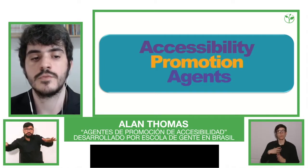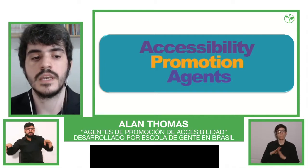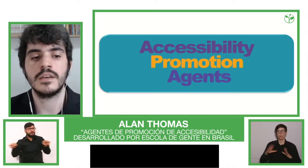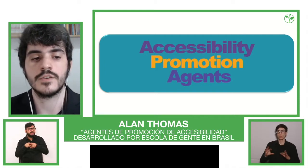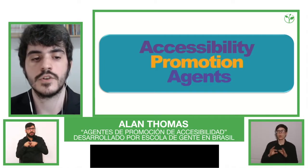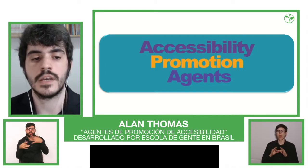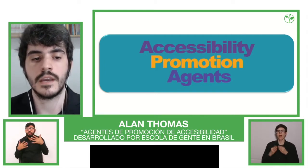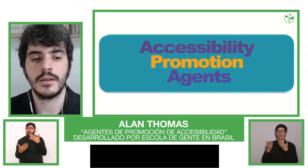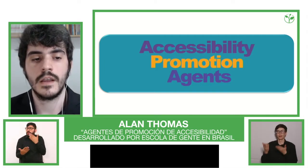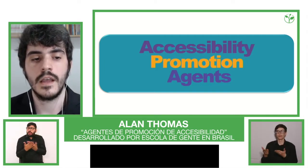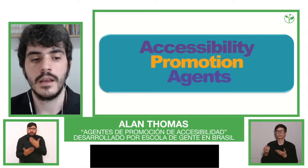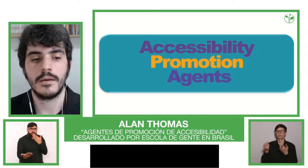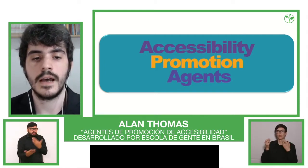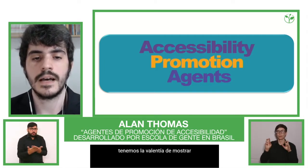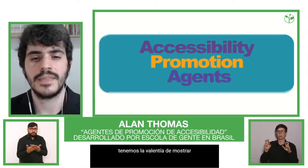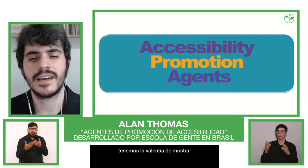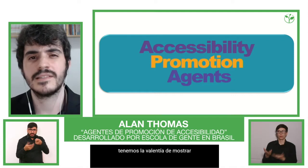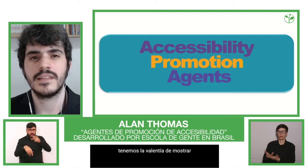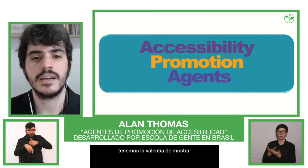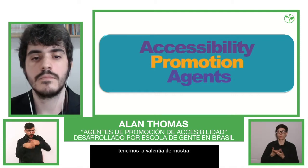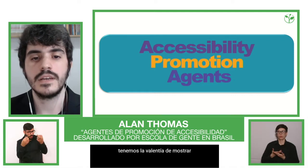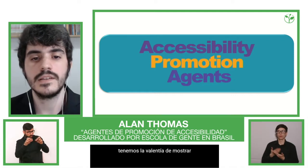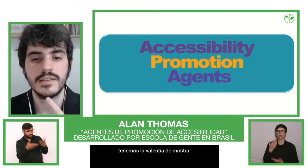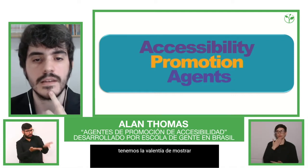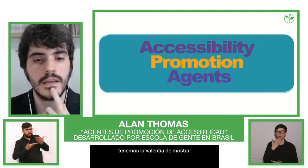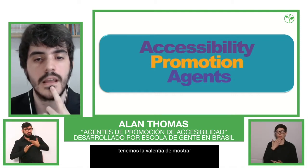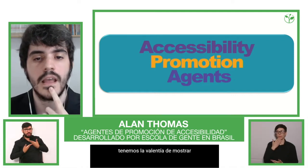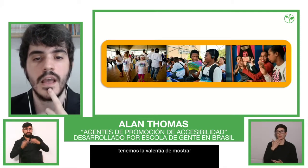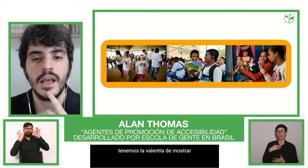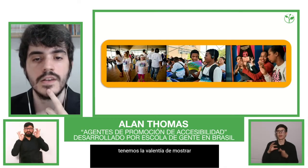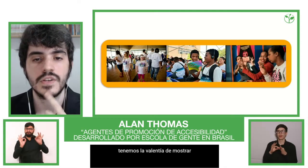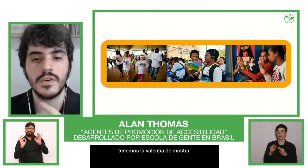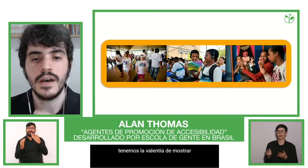la oportunidad que nos dieron y también por estar acá. Próxima.